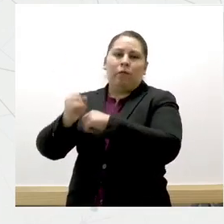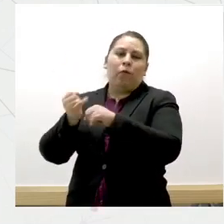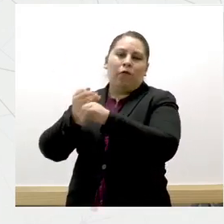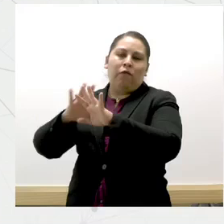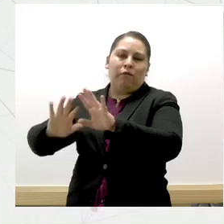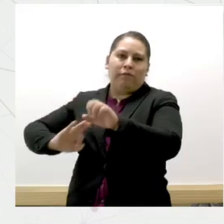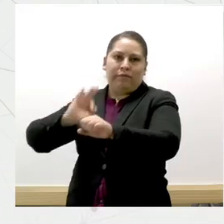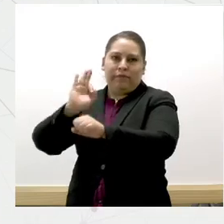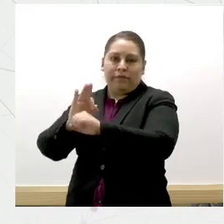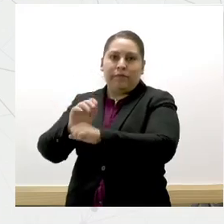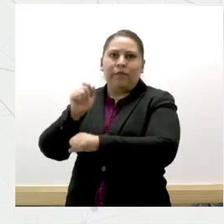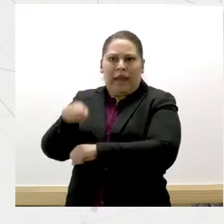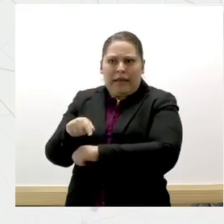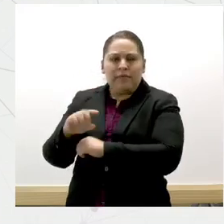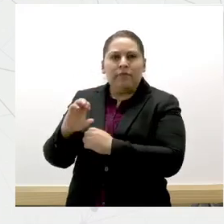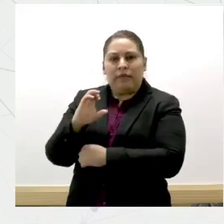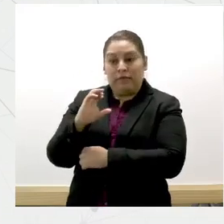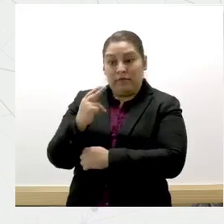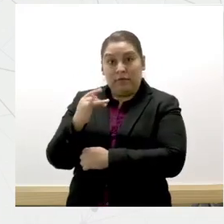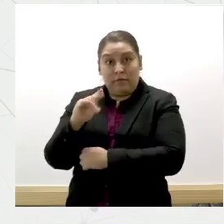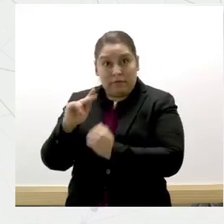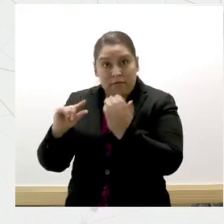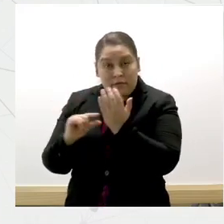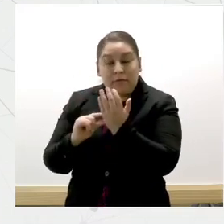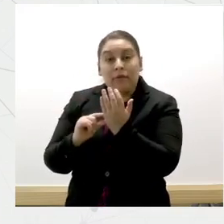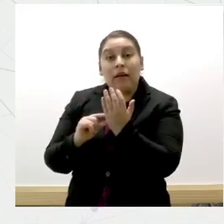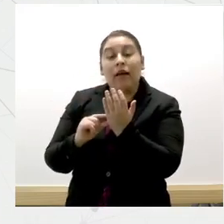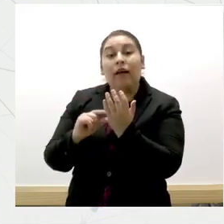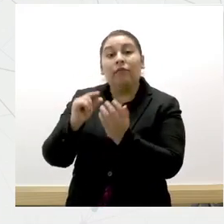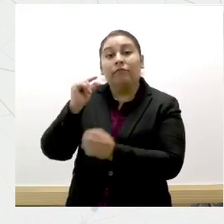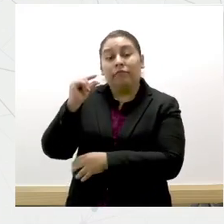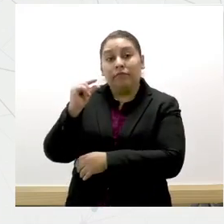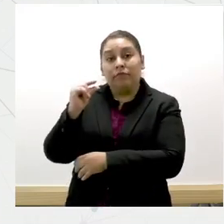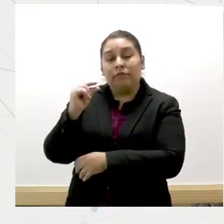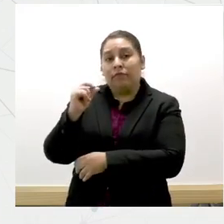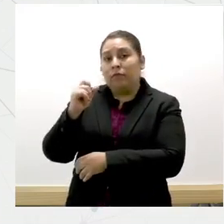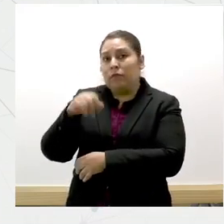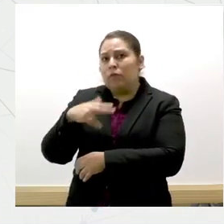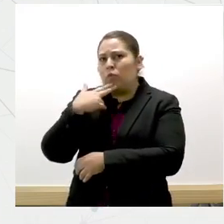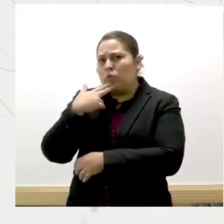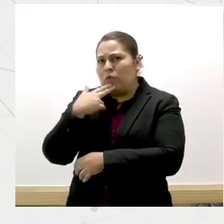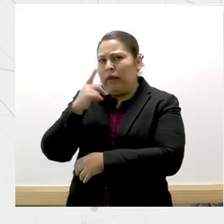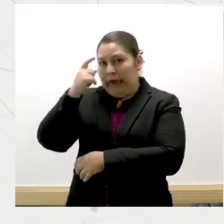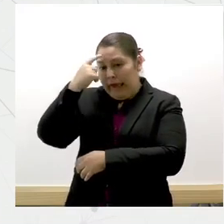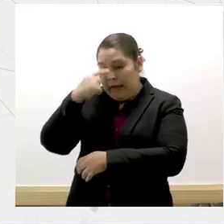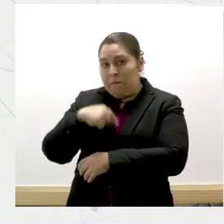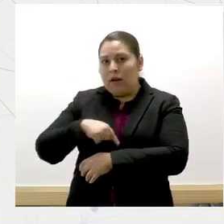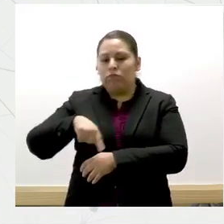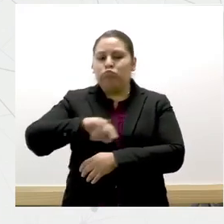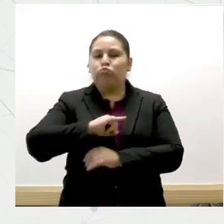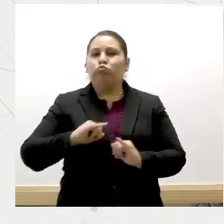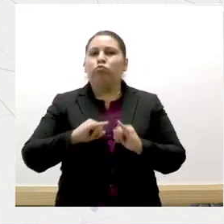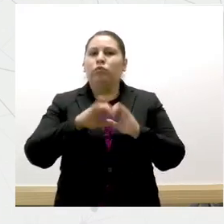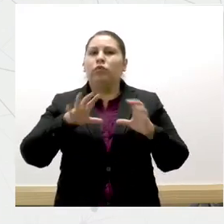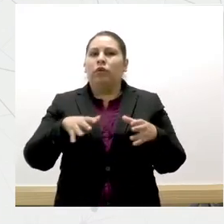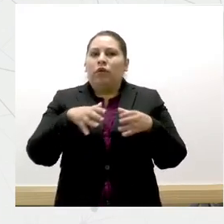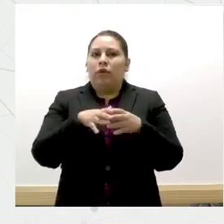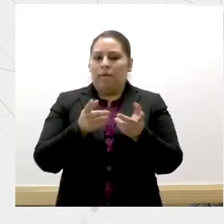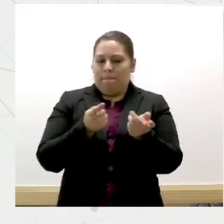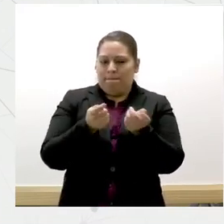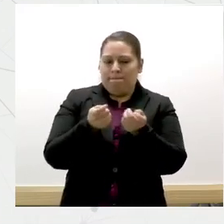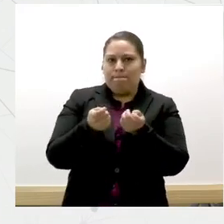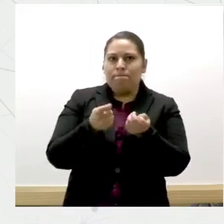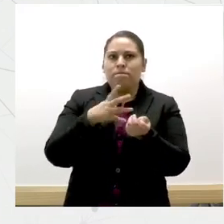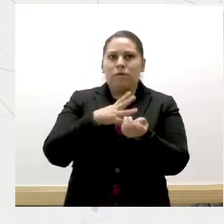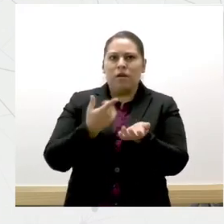precisamente se ocupa de esto, ¿no?, de tener una coordinación con todas las áreas técnicas, con todas las áreas políticas, en